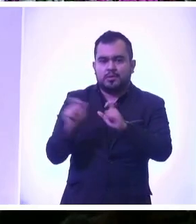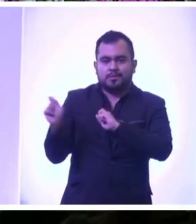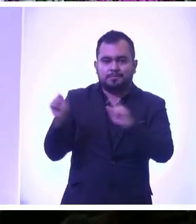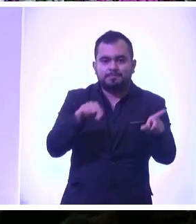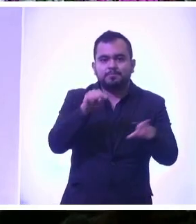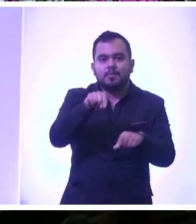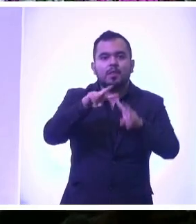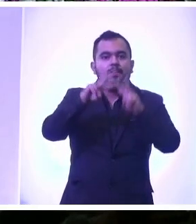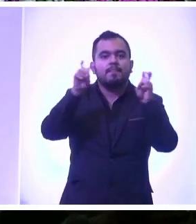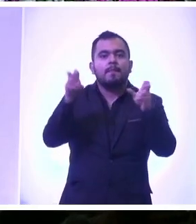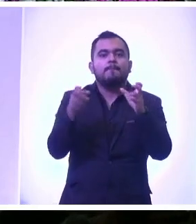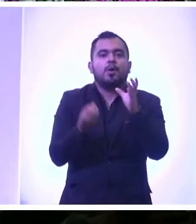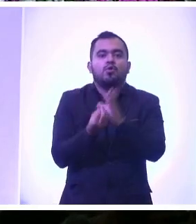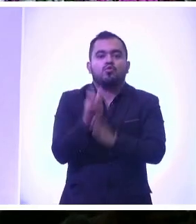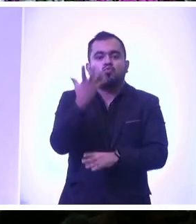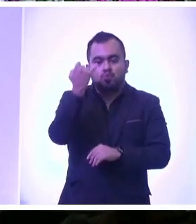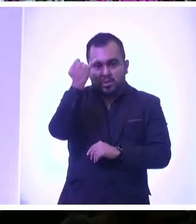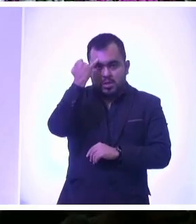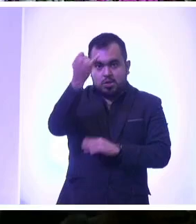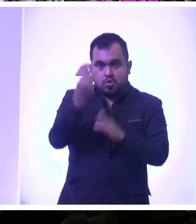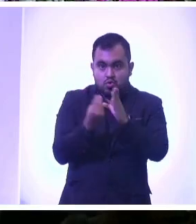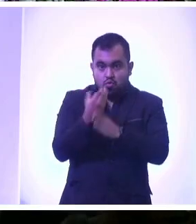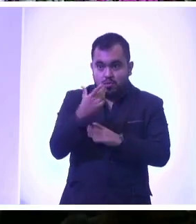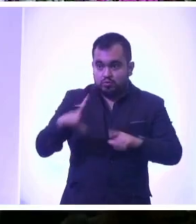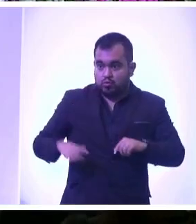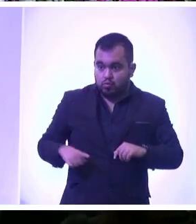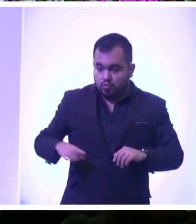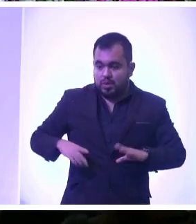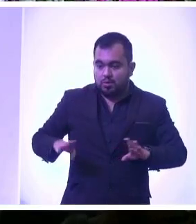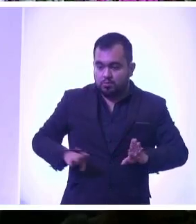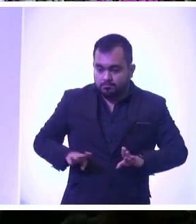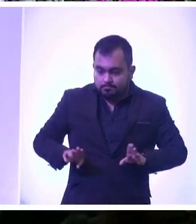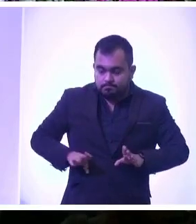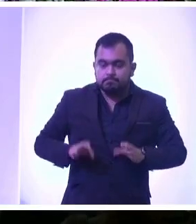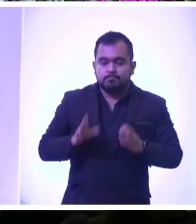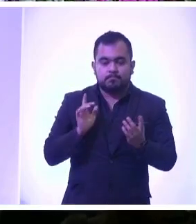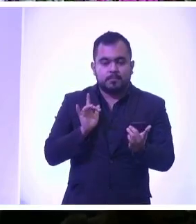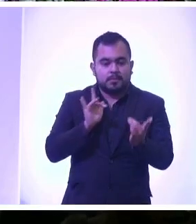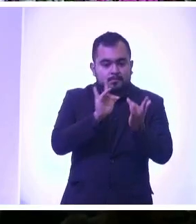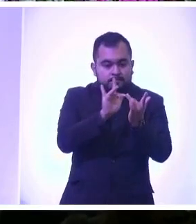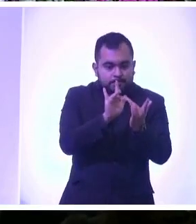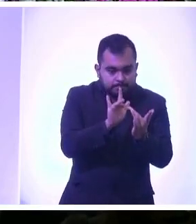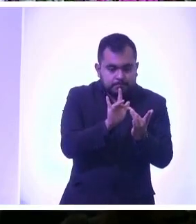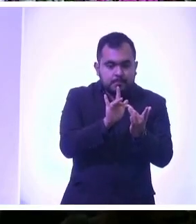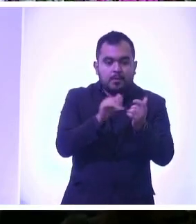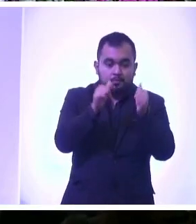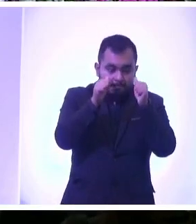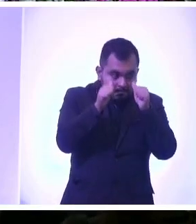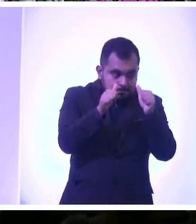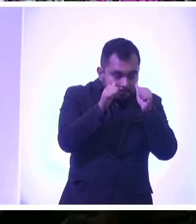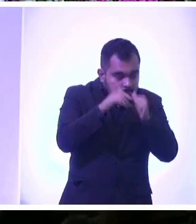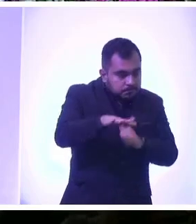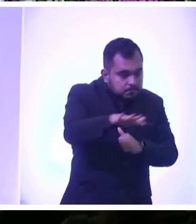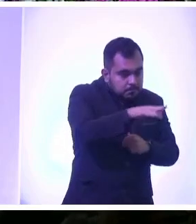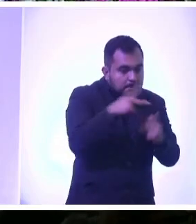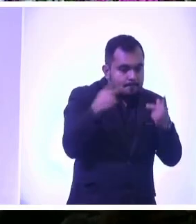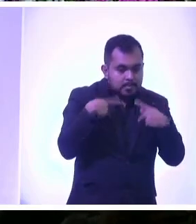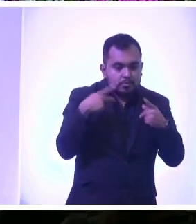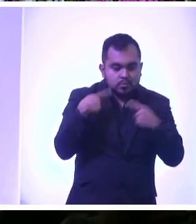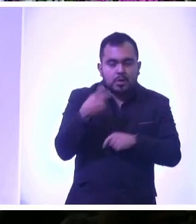innovación esa Innovación de un gobierno adecuado de un gobierno digital de un gobierno cercano a la gente es lo que